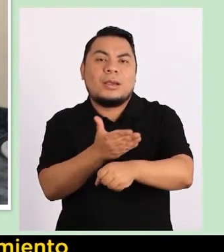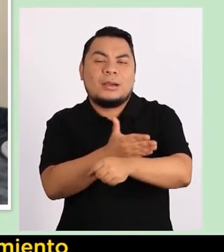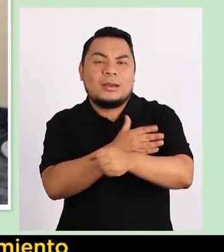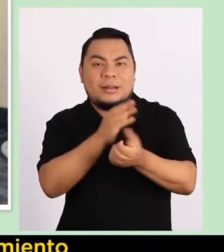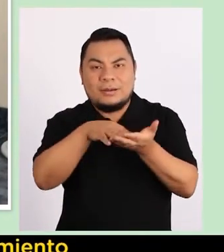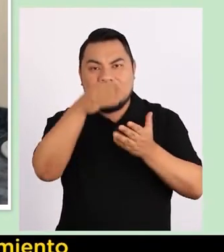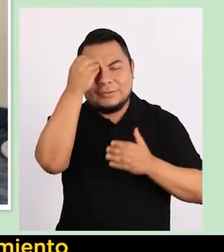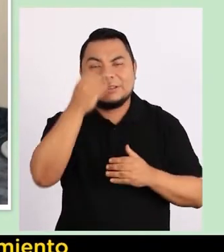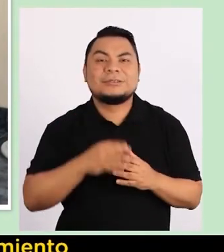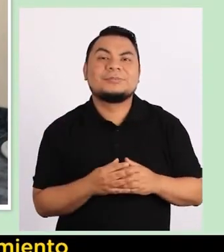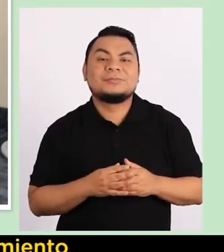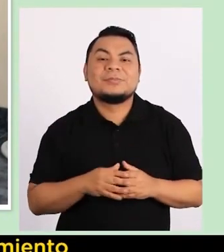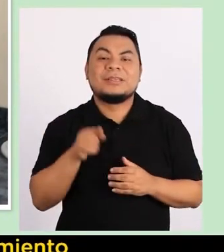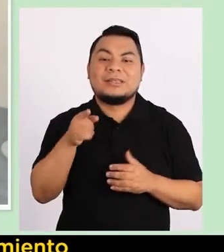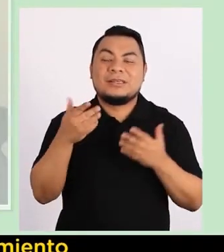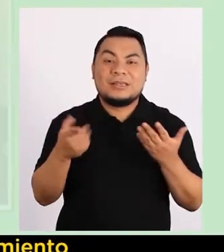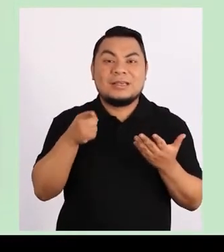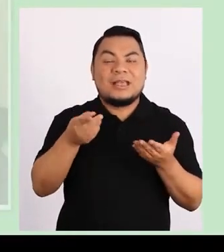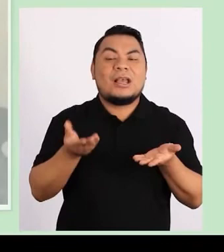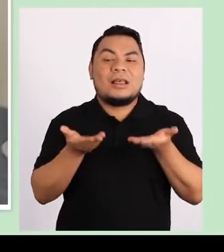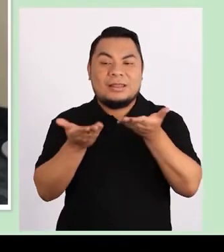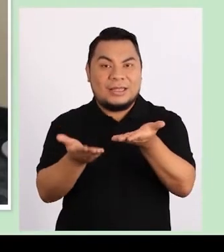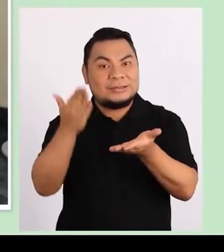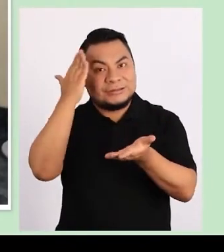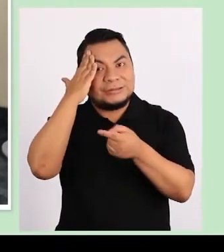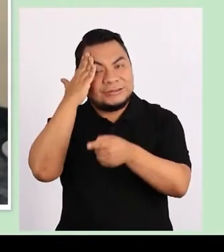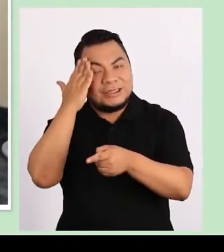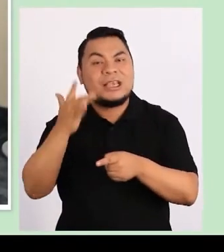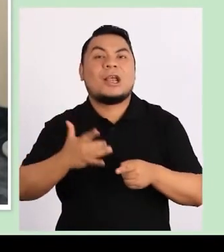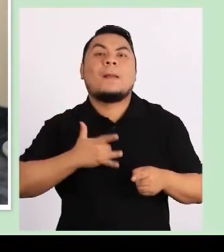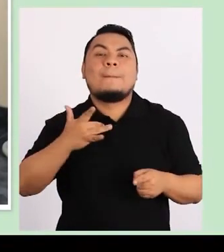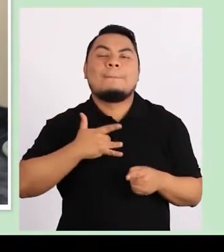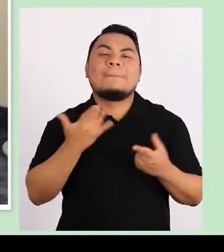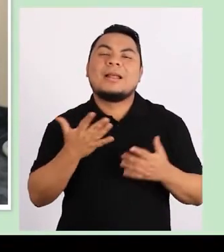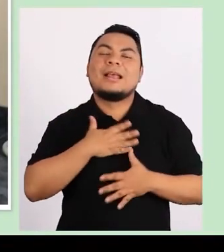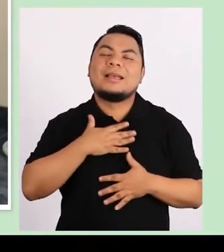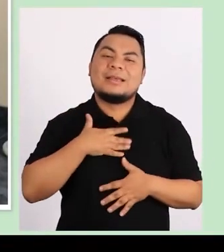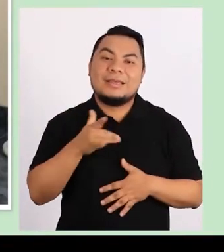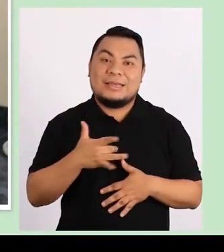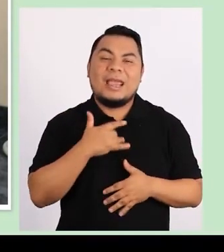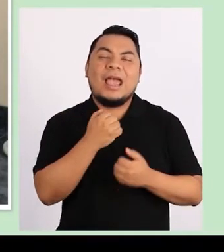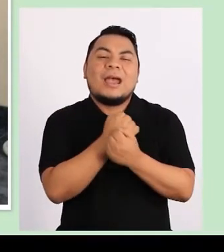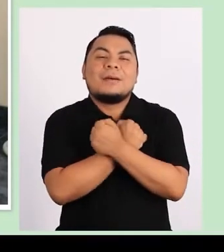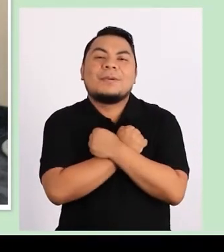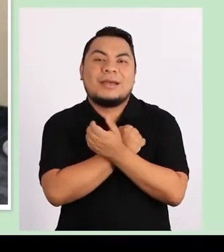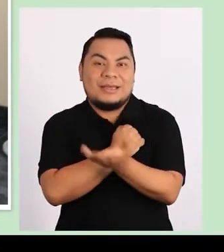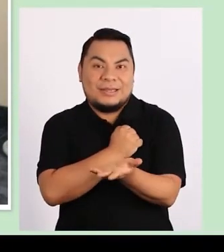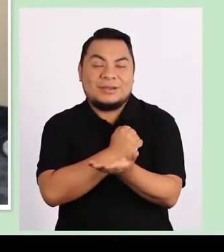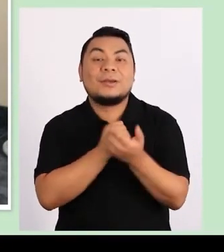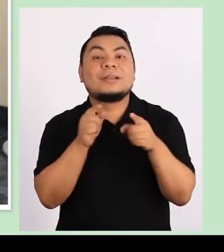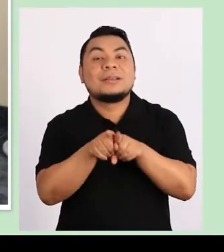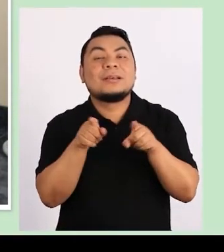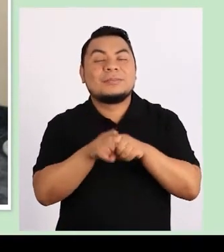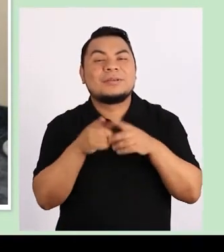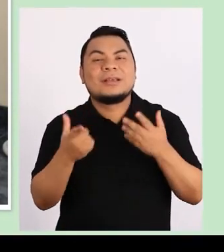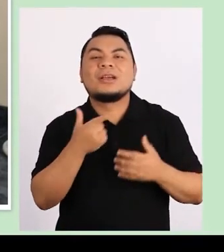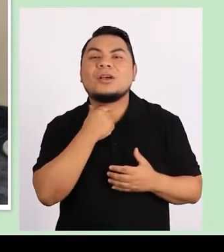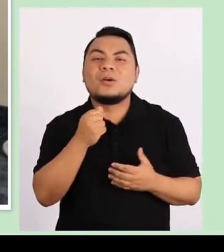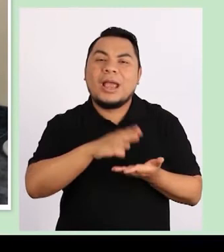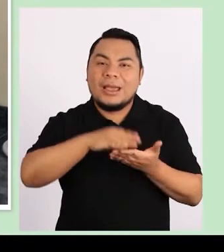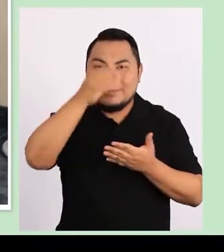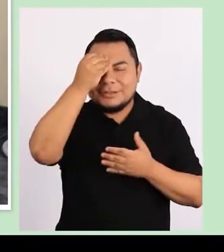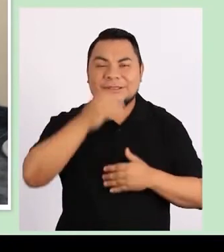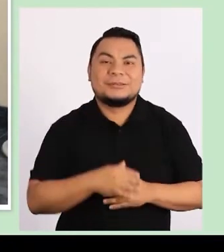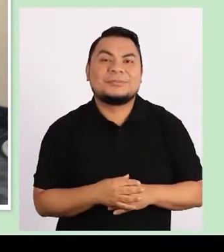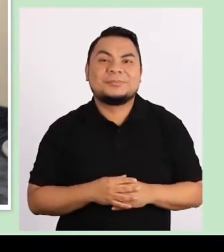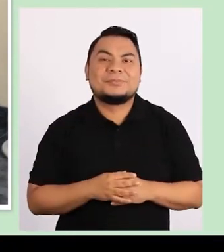de maduración y crecimiento. Así le harán saber que se siente amada o amado y que